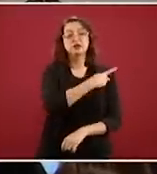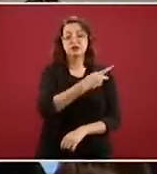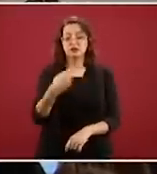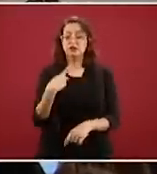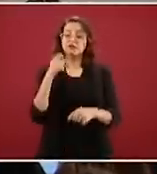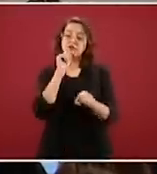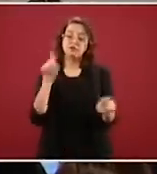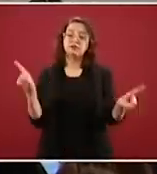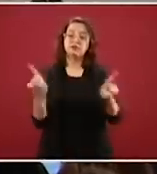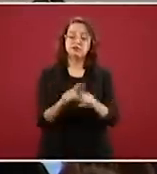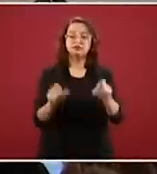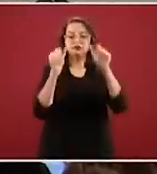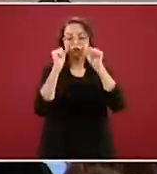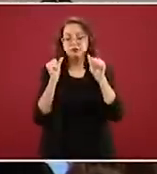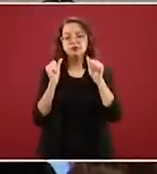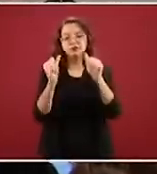también,